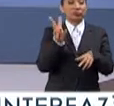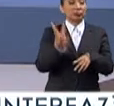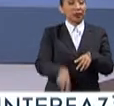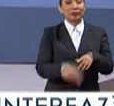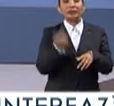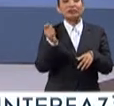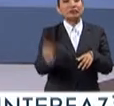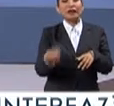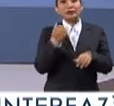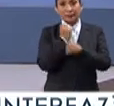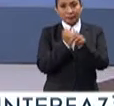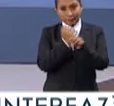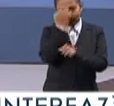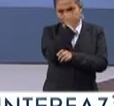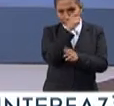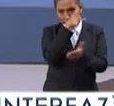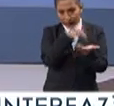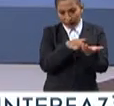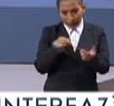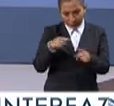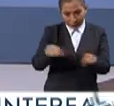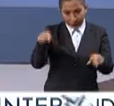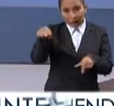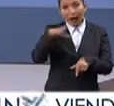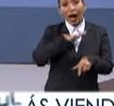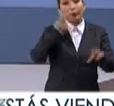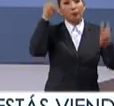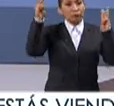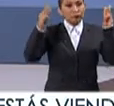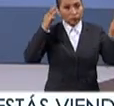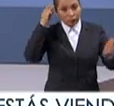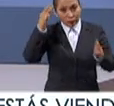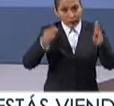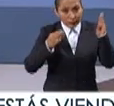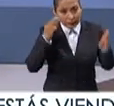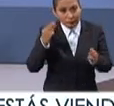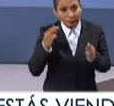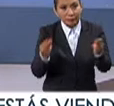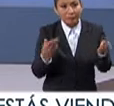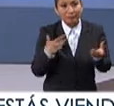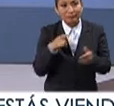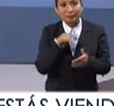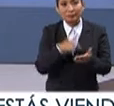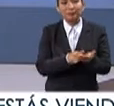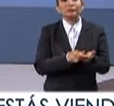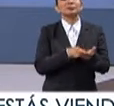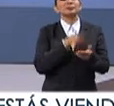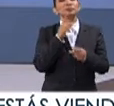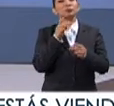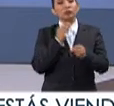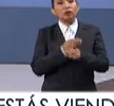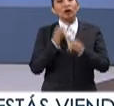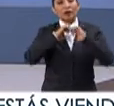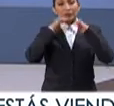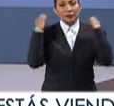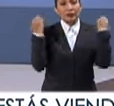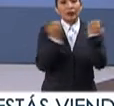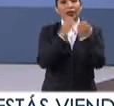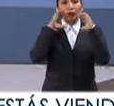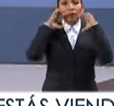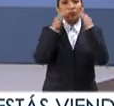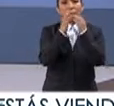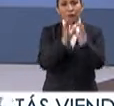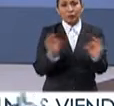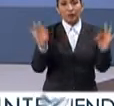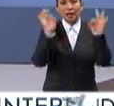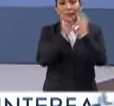sinónimo de estudio en muchos lugares que existen museos y muchas partes del mundo en estadios en los clubes más